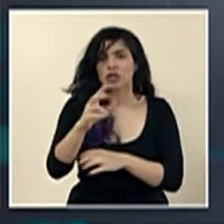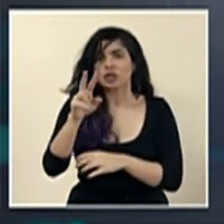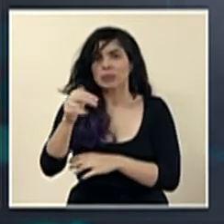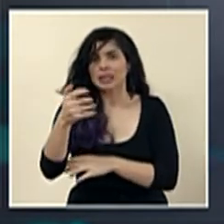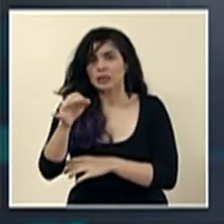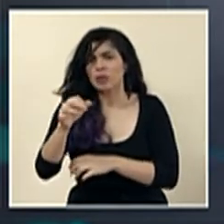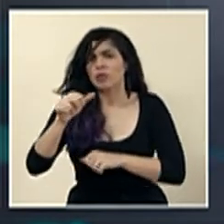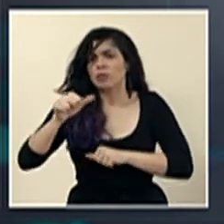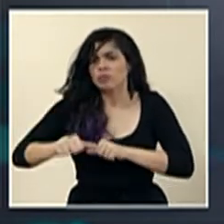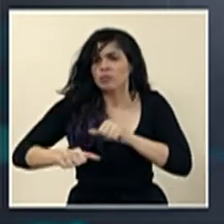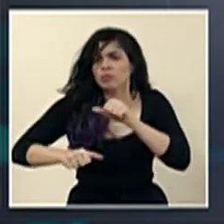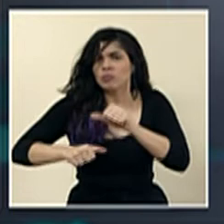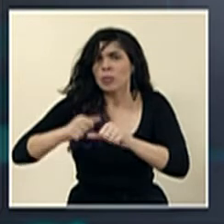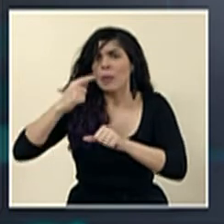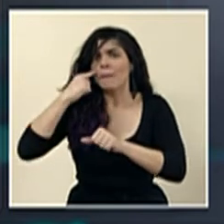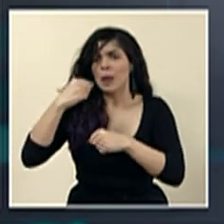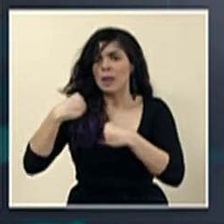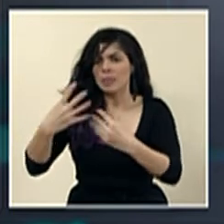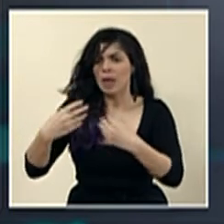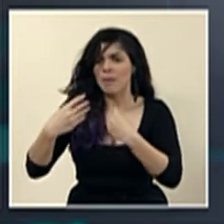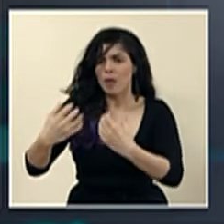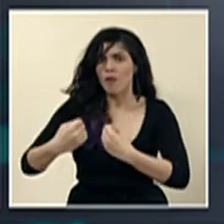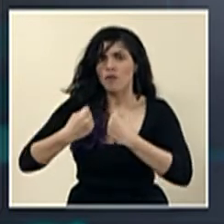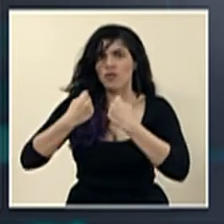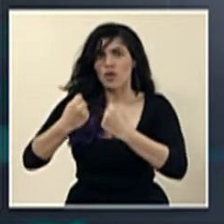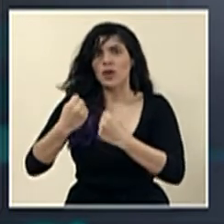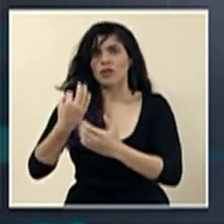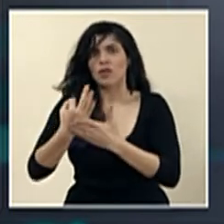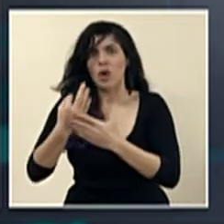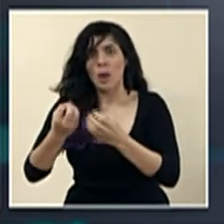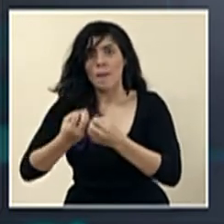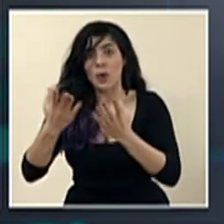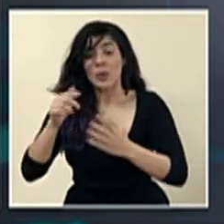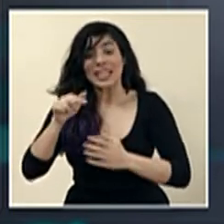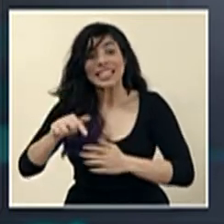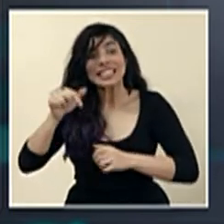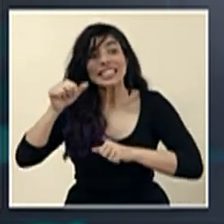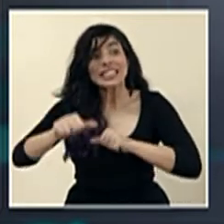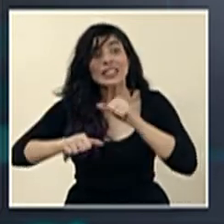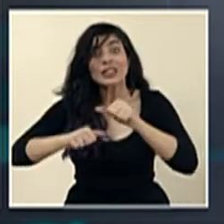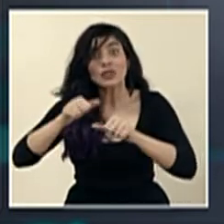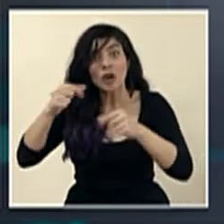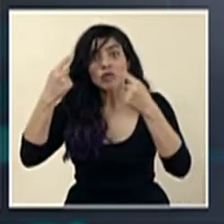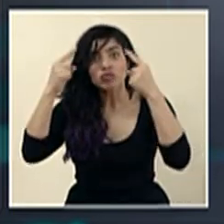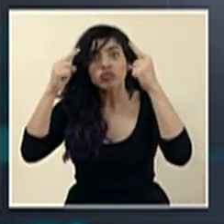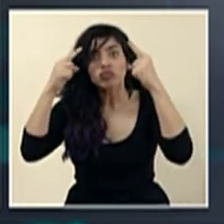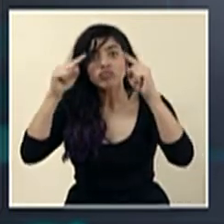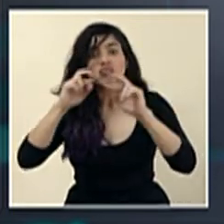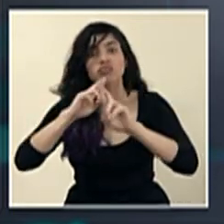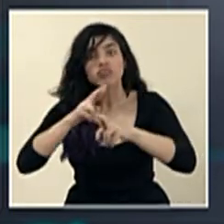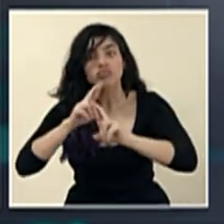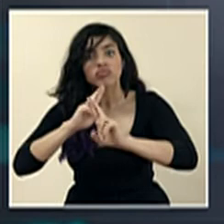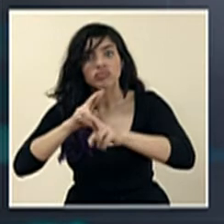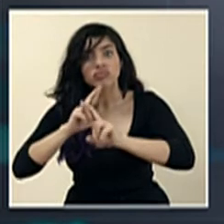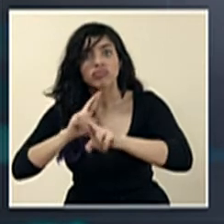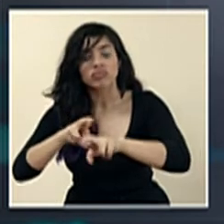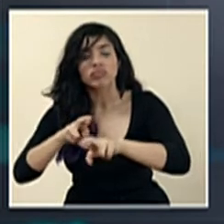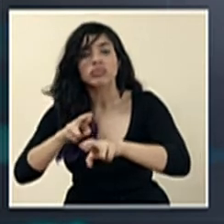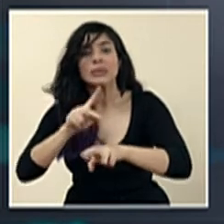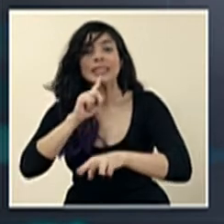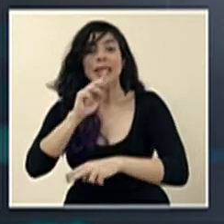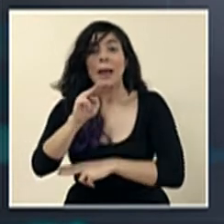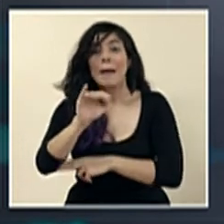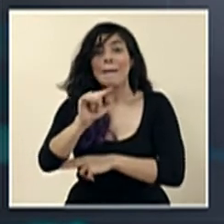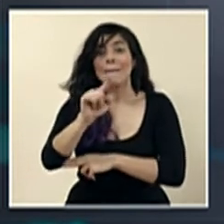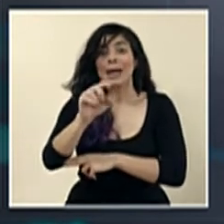2019 para consolidar las finanzas públicas. Ese esfuerzo estaba dando frutos. De hecho, en